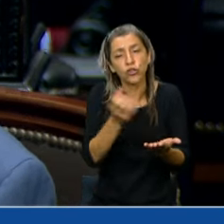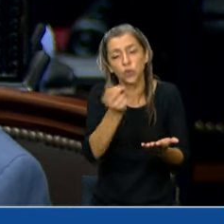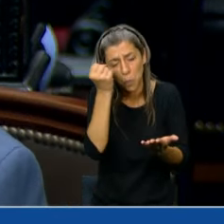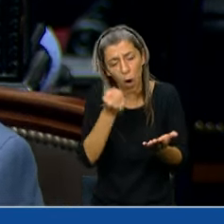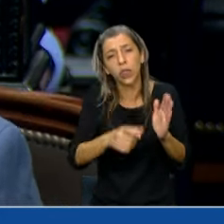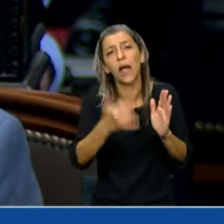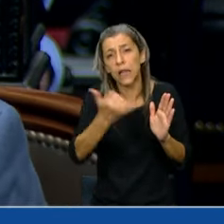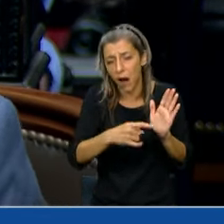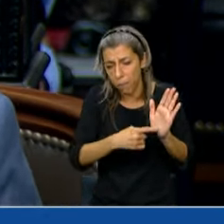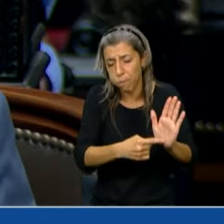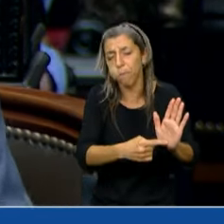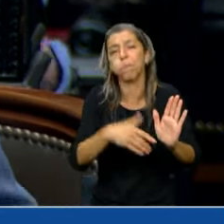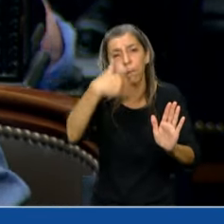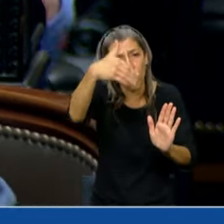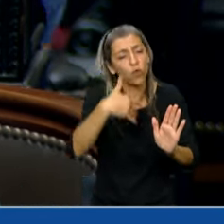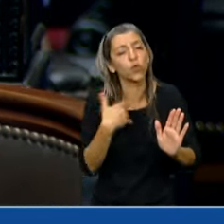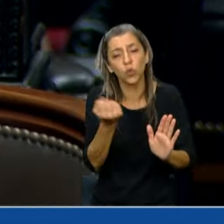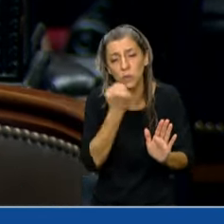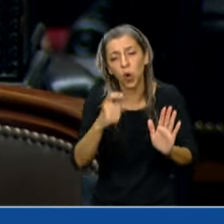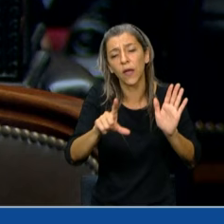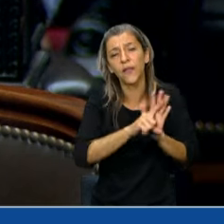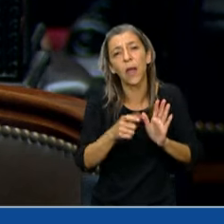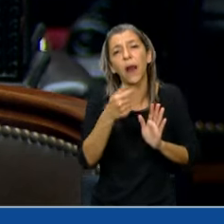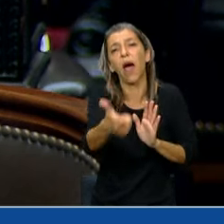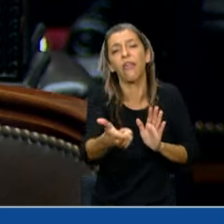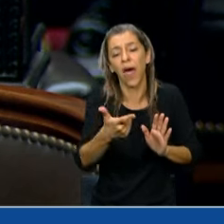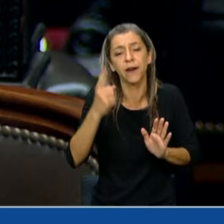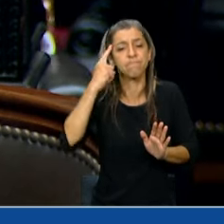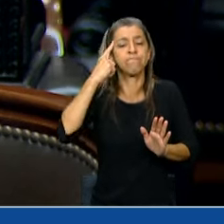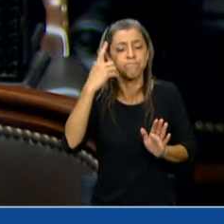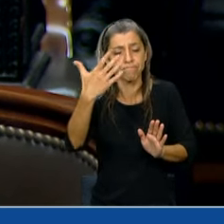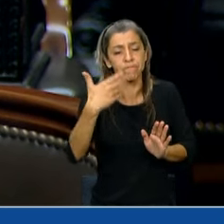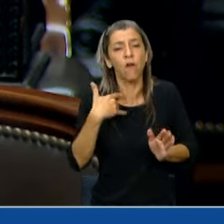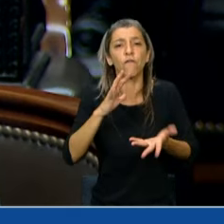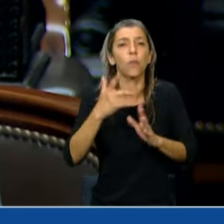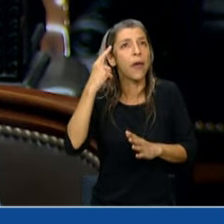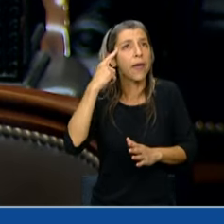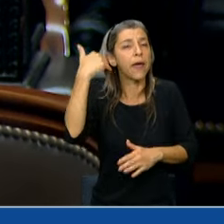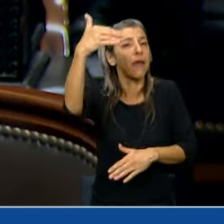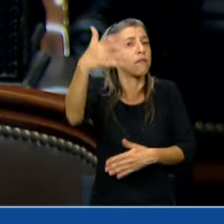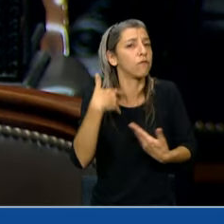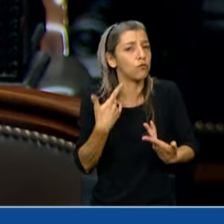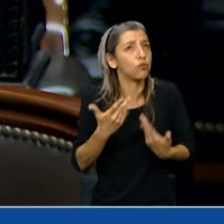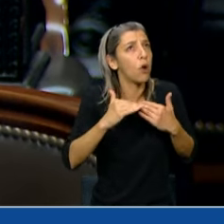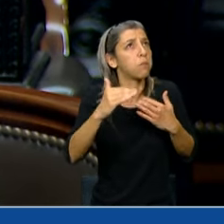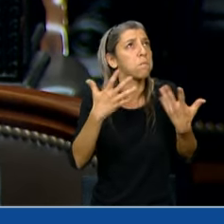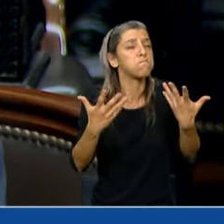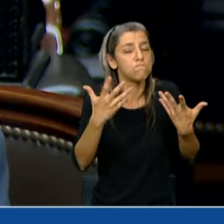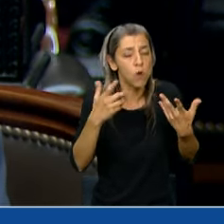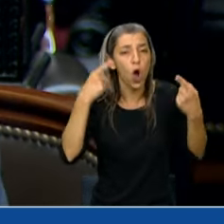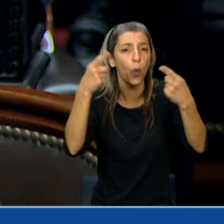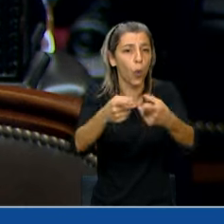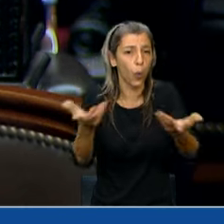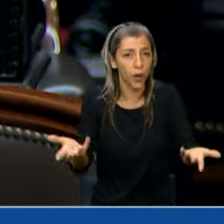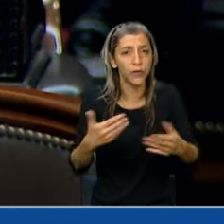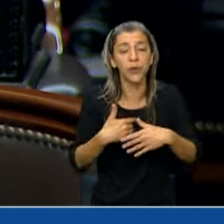poder tener una una ley que nos permita dar credibilidad dar previsibilidad y por eso y prestando la